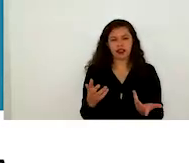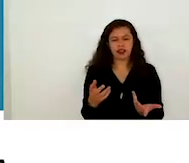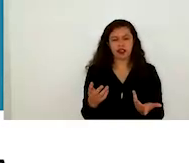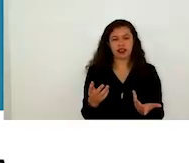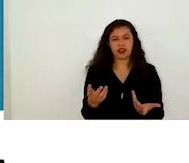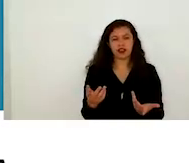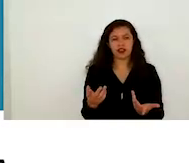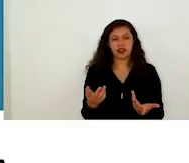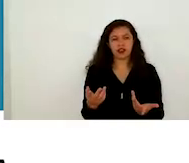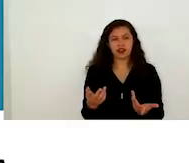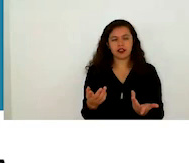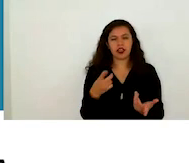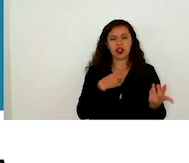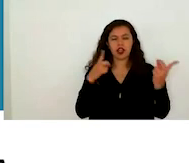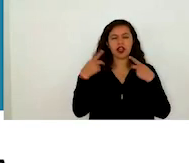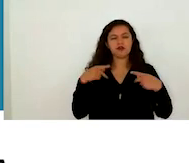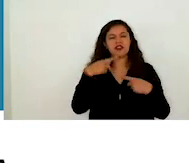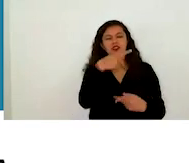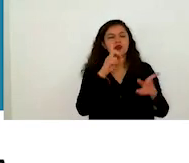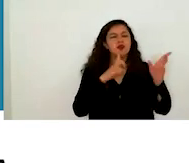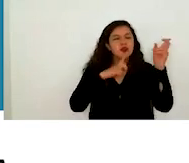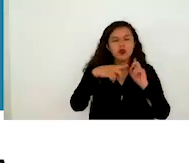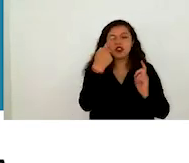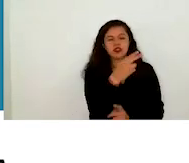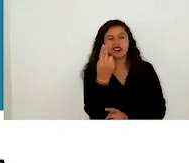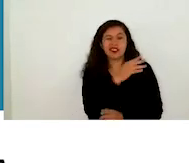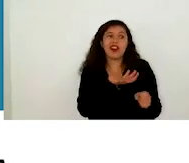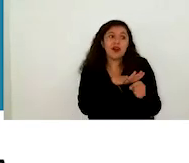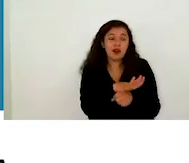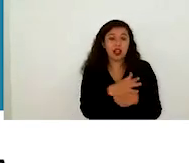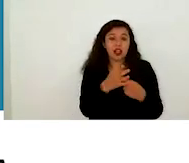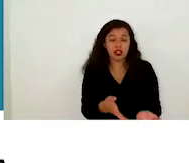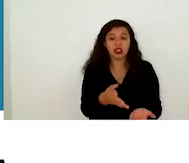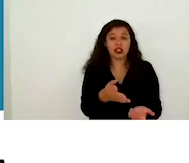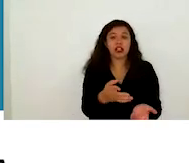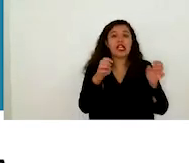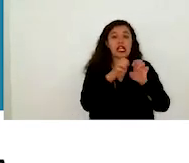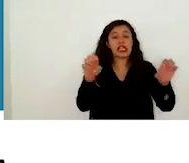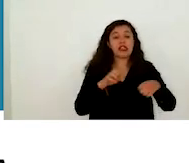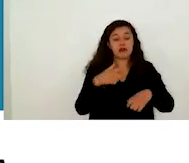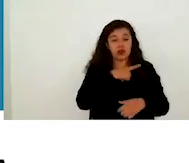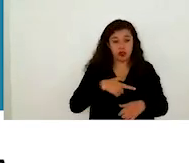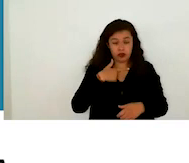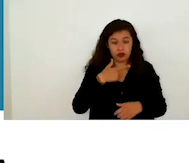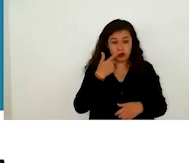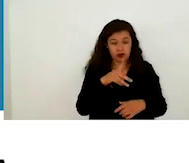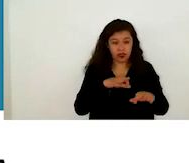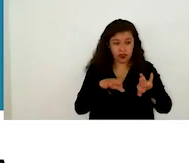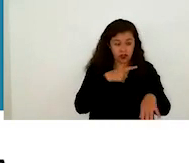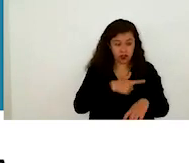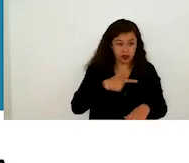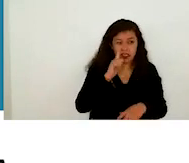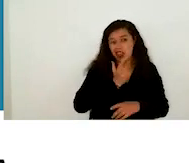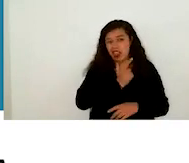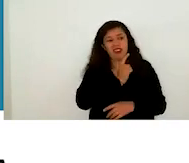o cuál es la inquietud 30 personas cuál es su necesidad le gusta el trabajo que está realizando no le gusta el trabajo que está realizando